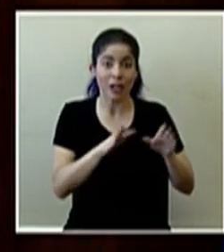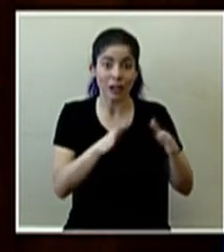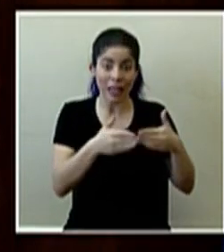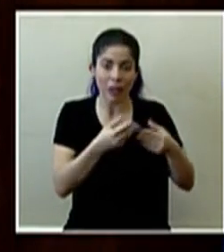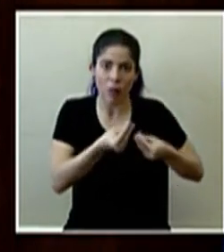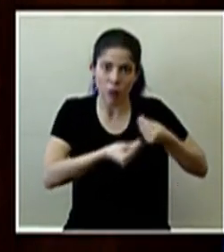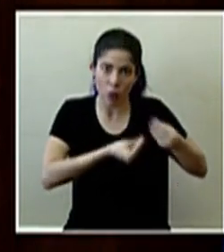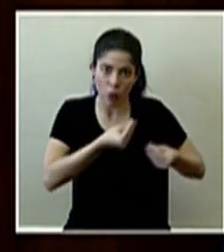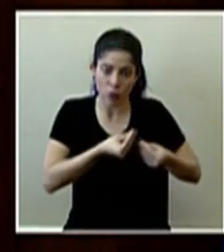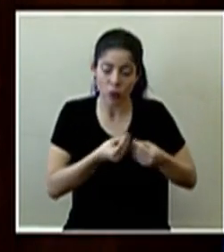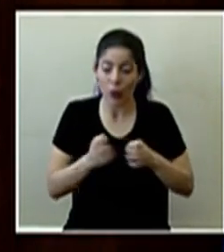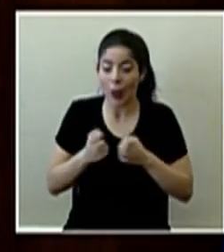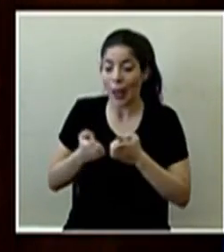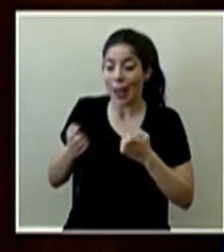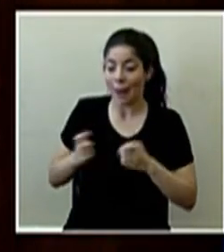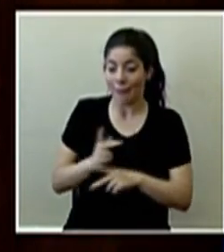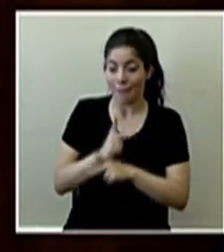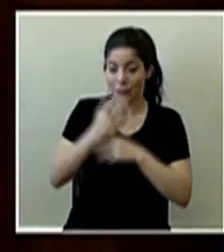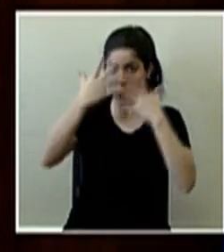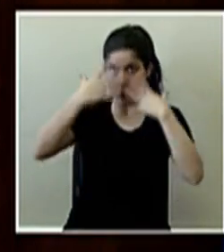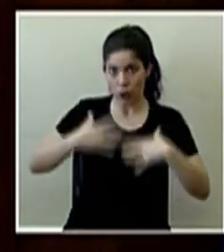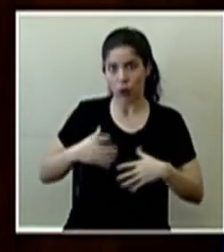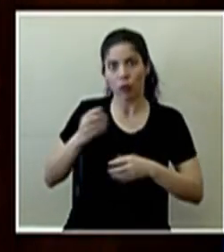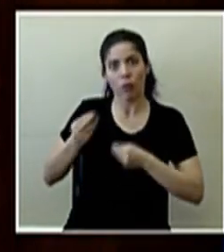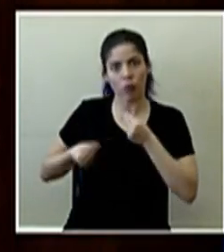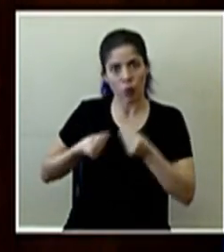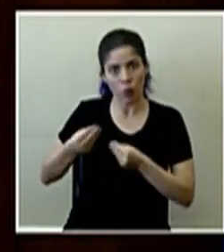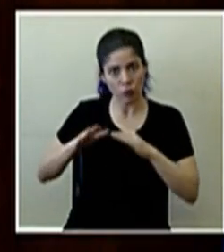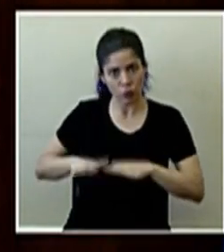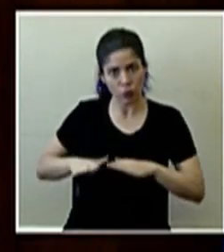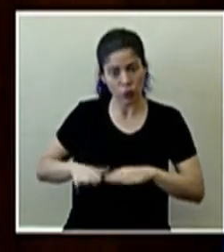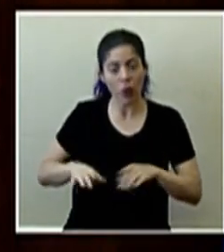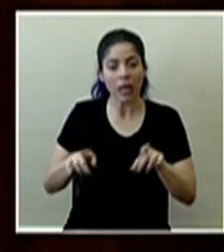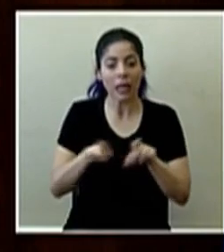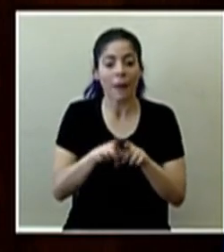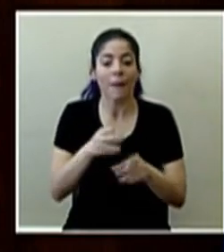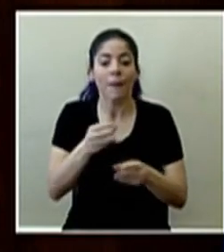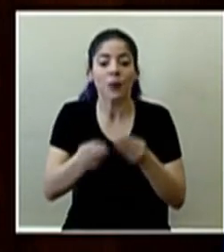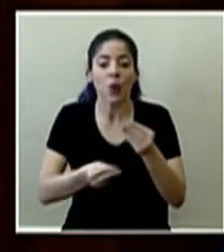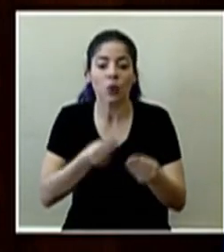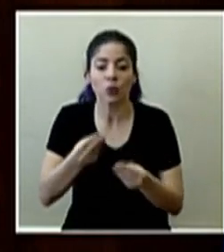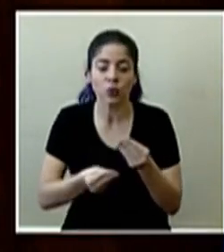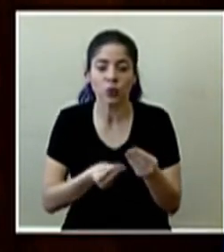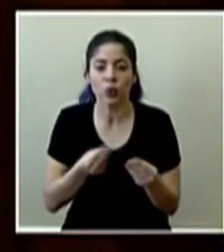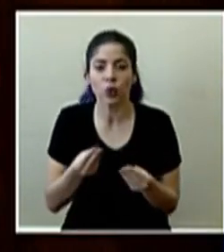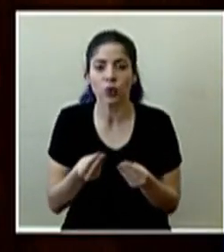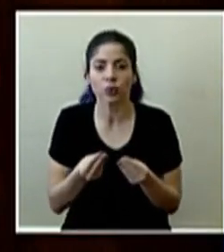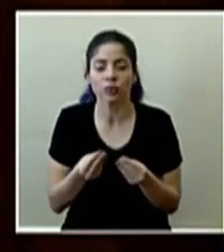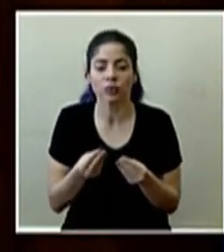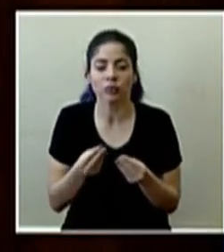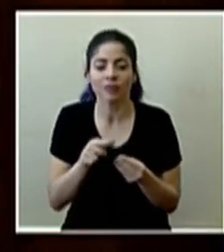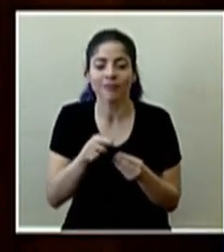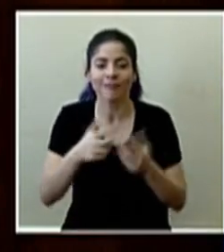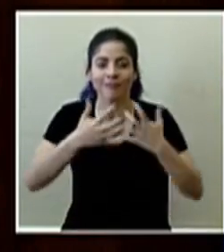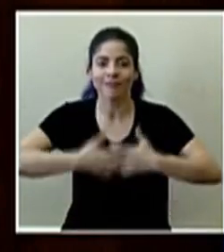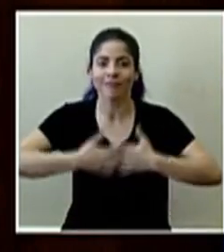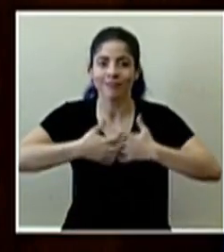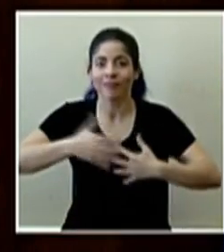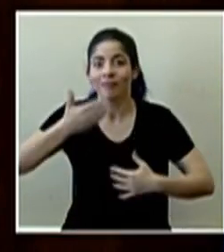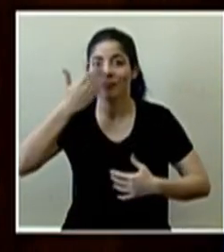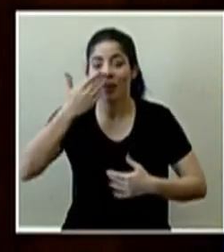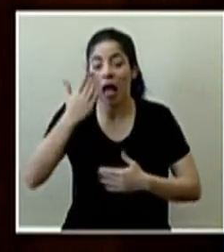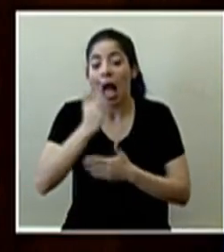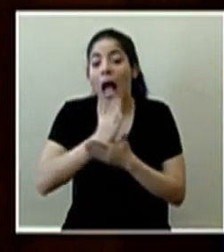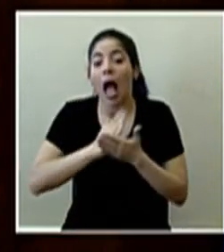la producción del equipo de protección personal, la producción de los respiradores, aunque